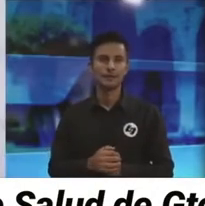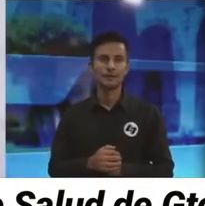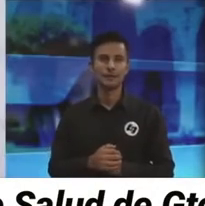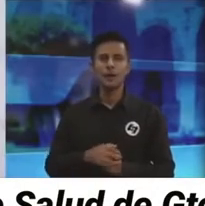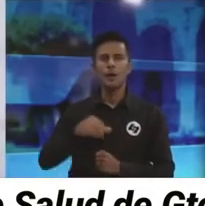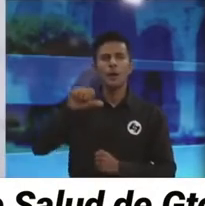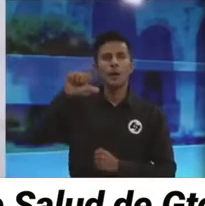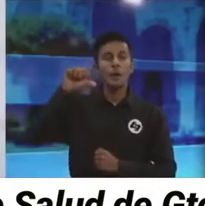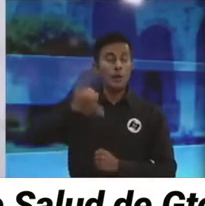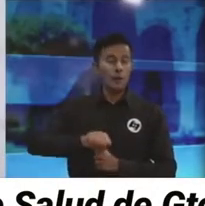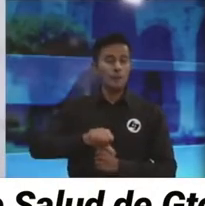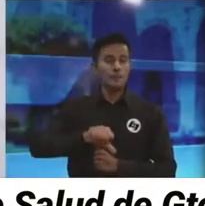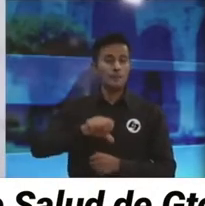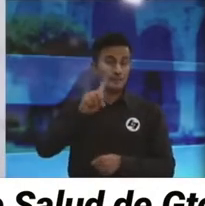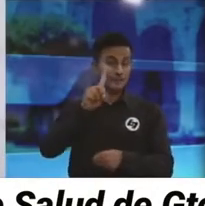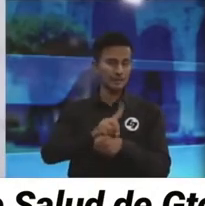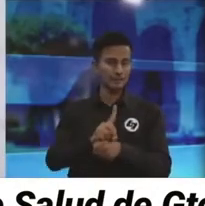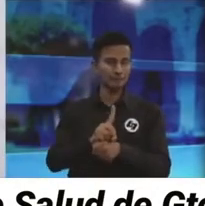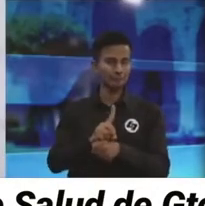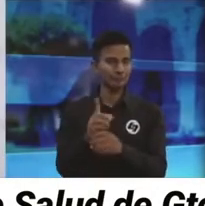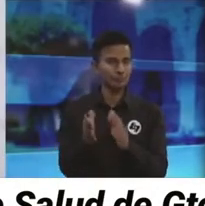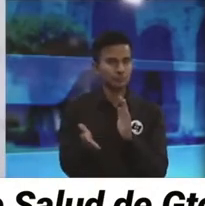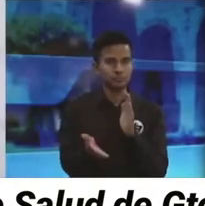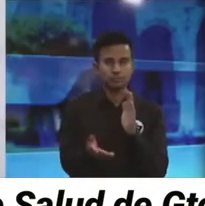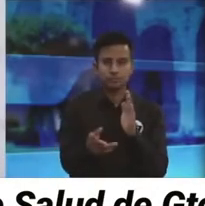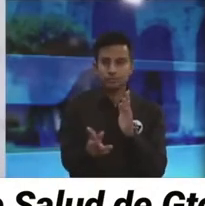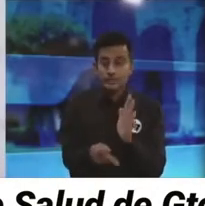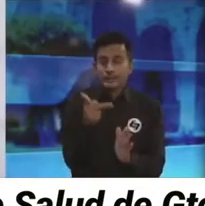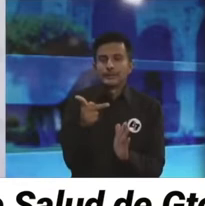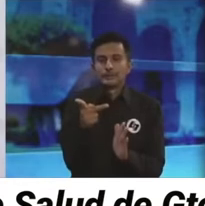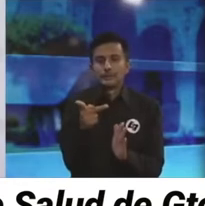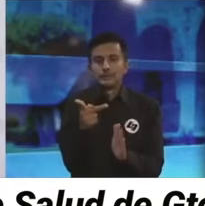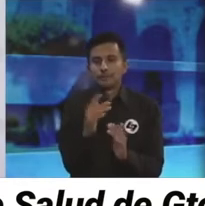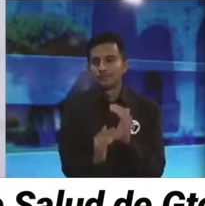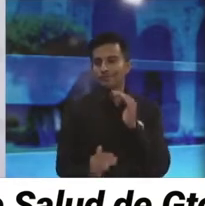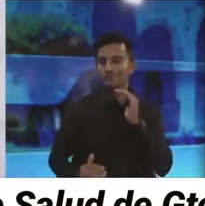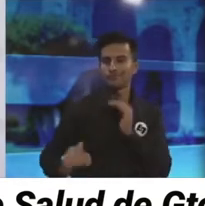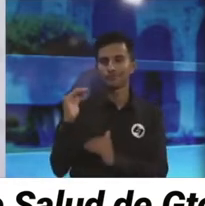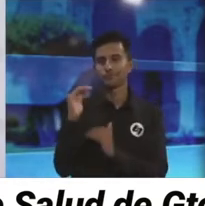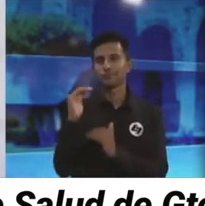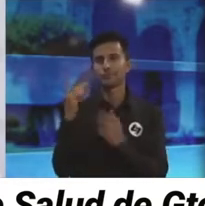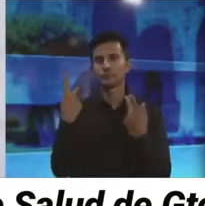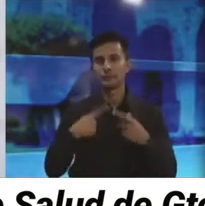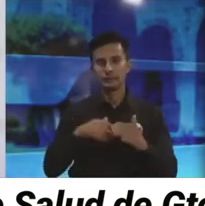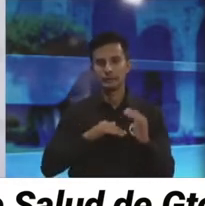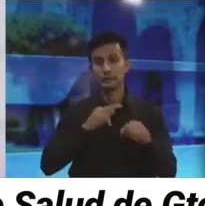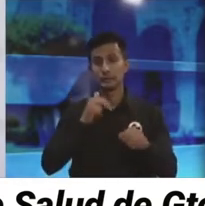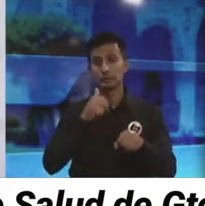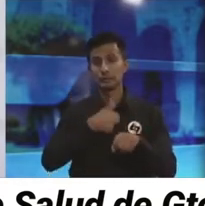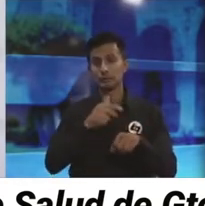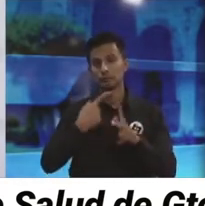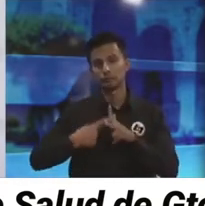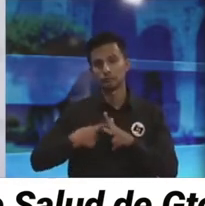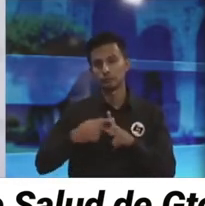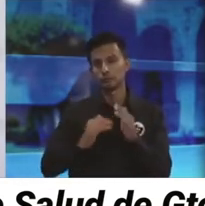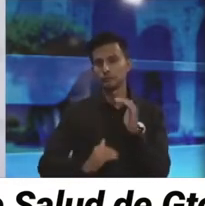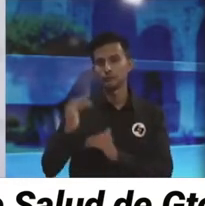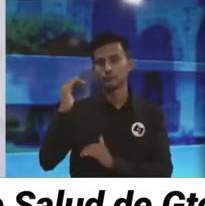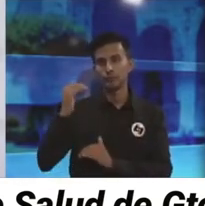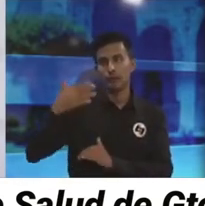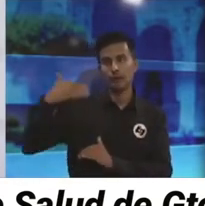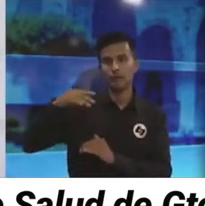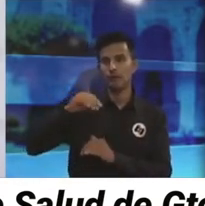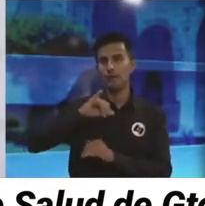No les voy a pedir que no salgan, aseguró el titular de la Secretaría de Salud de Guanajuato, Daniel Alberto Díaz Martínez, en un escenario de